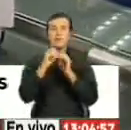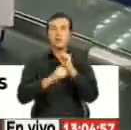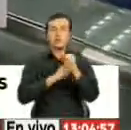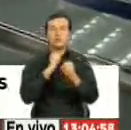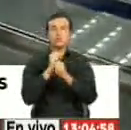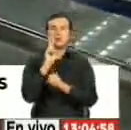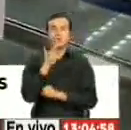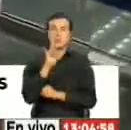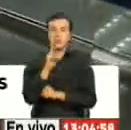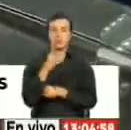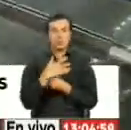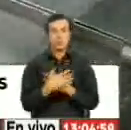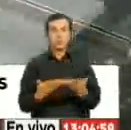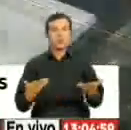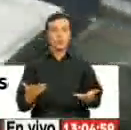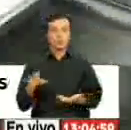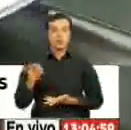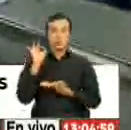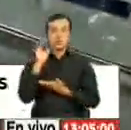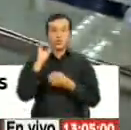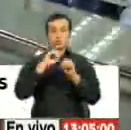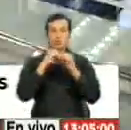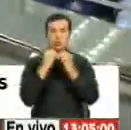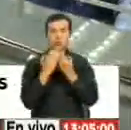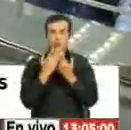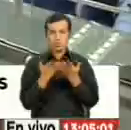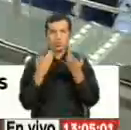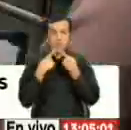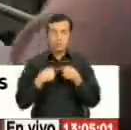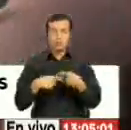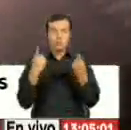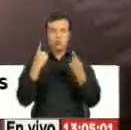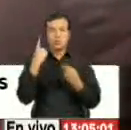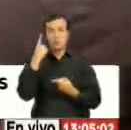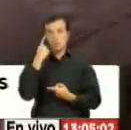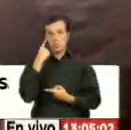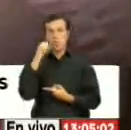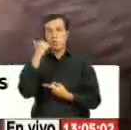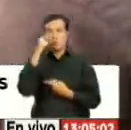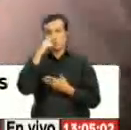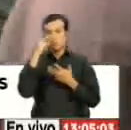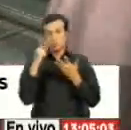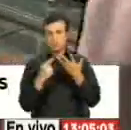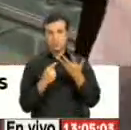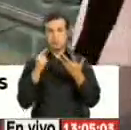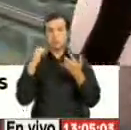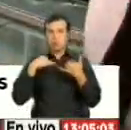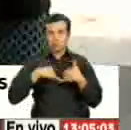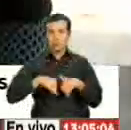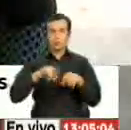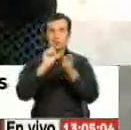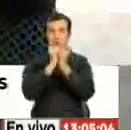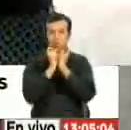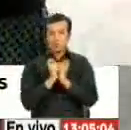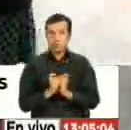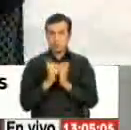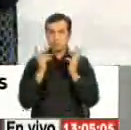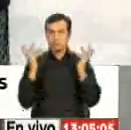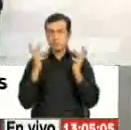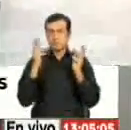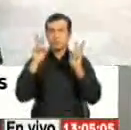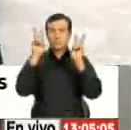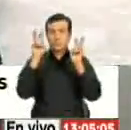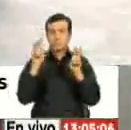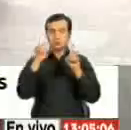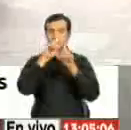2018 representantes de esta organización sostienen que existen otras vías para efectuar cambios incluso con respecto